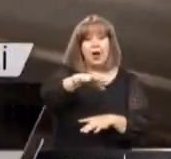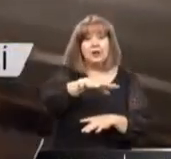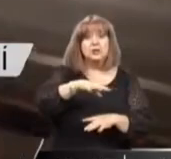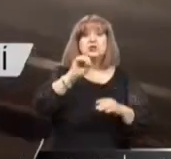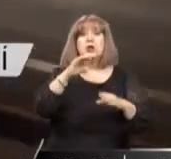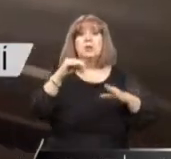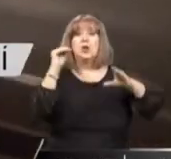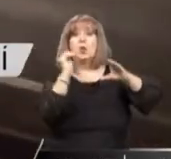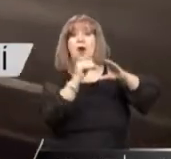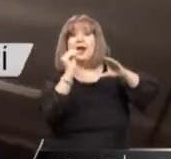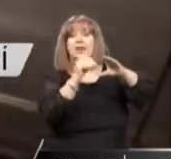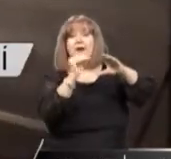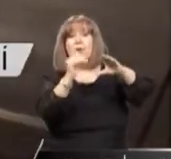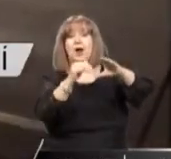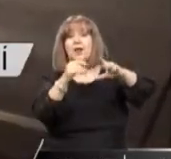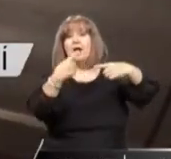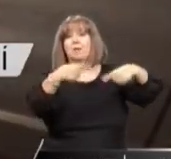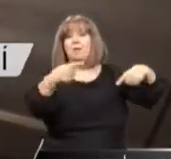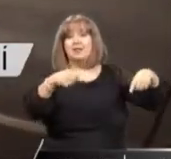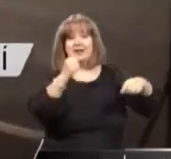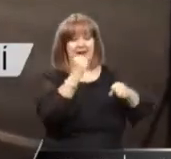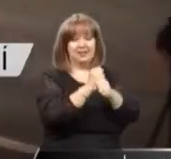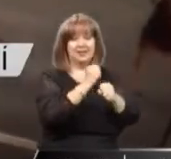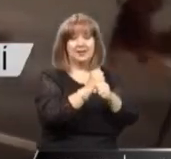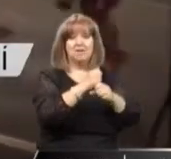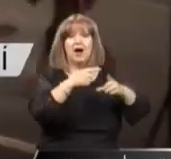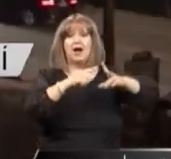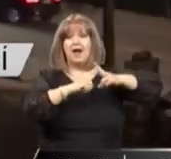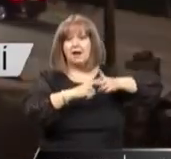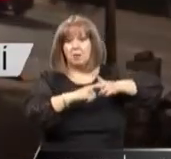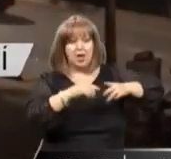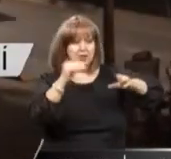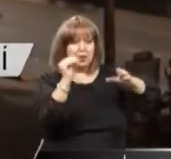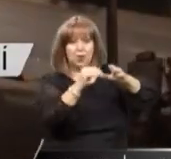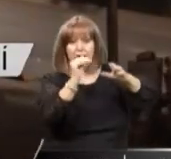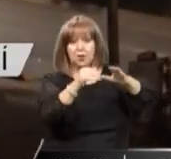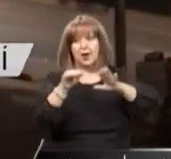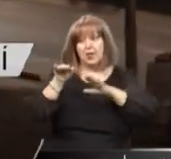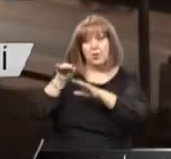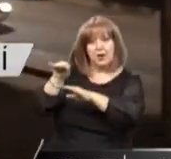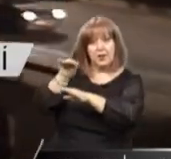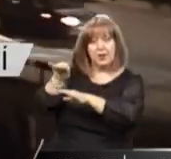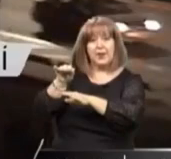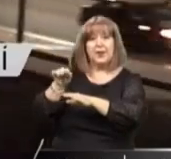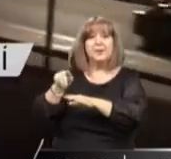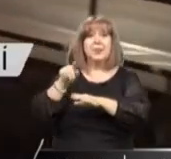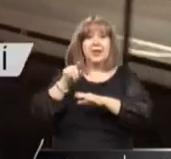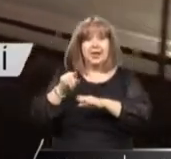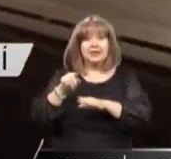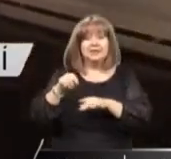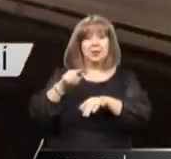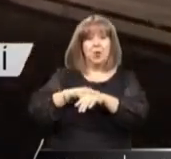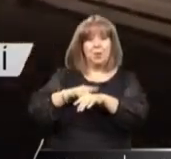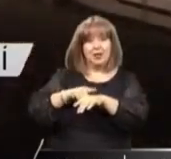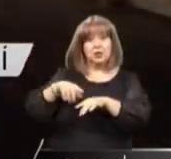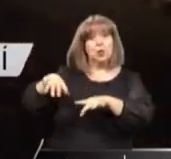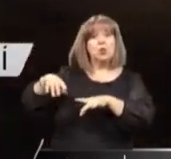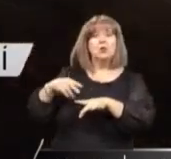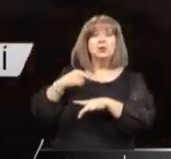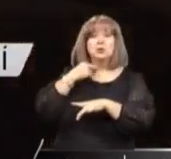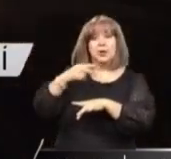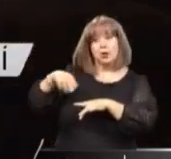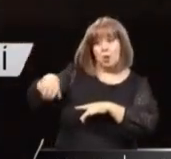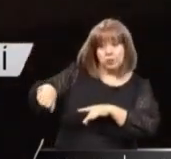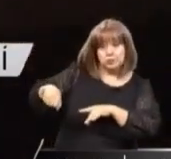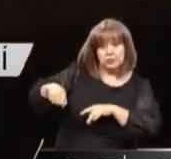solamente guardan material de trabajo herramientas etcétera no y Bueno en eso en ese momento que ha sucedido